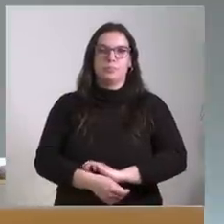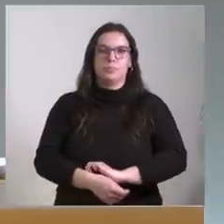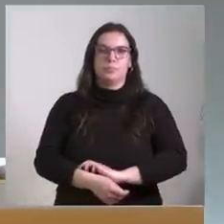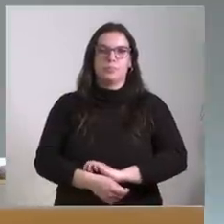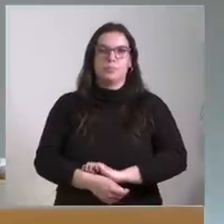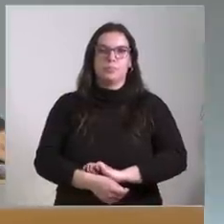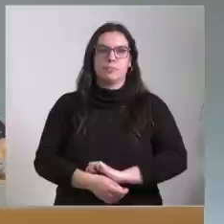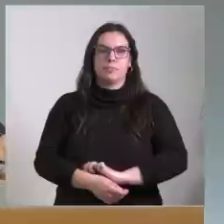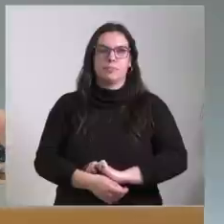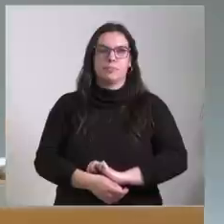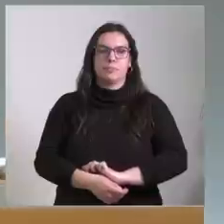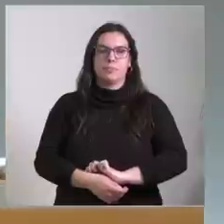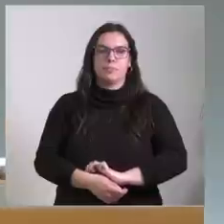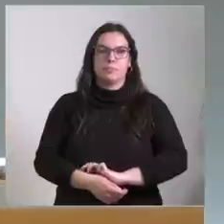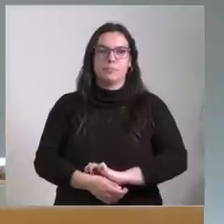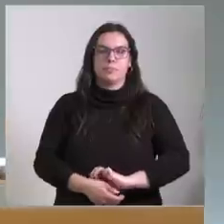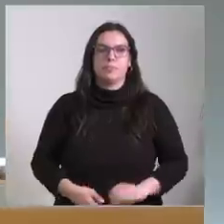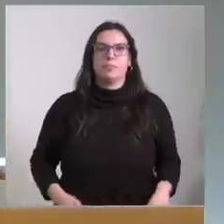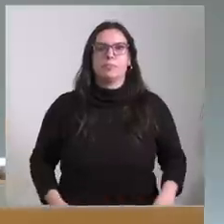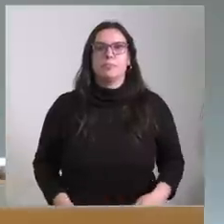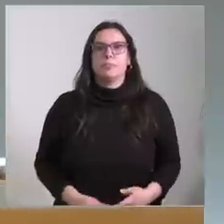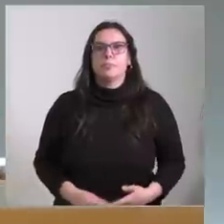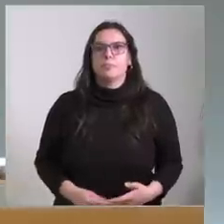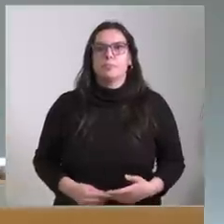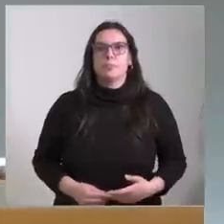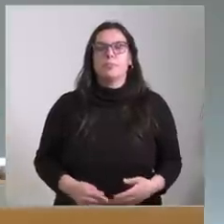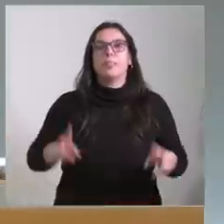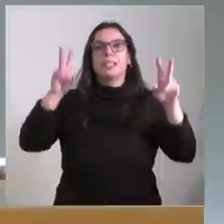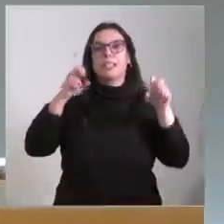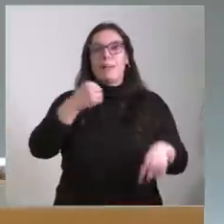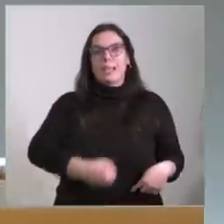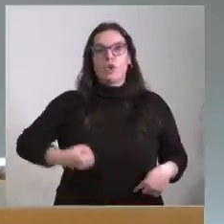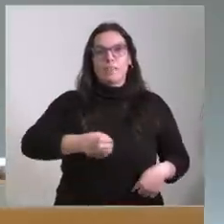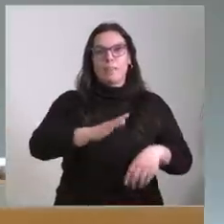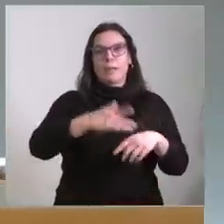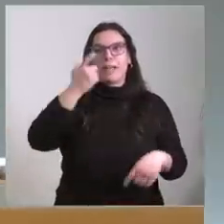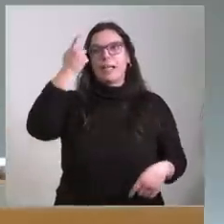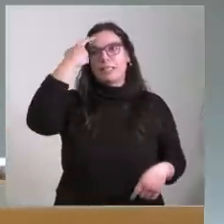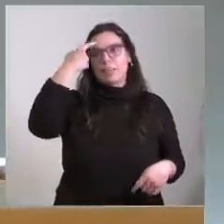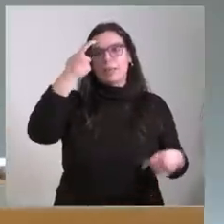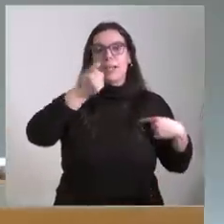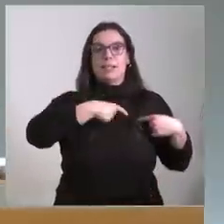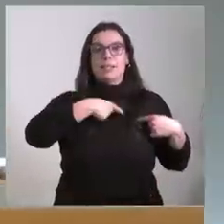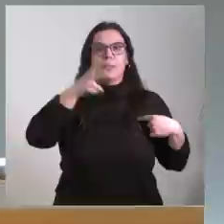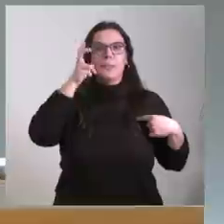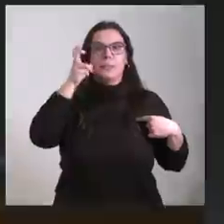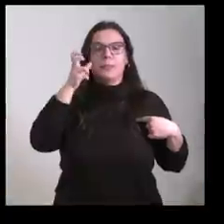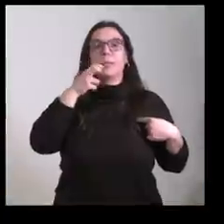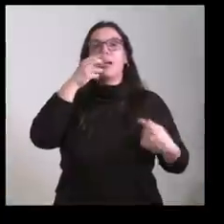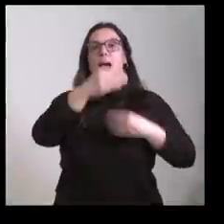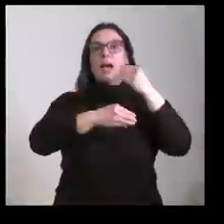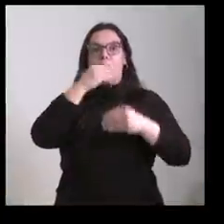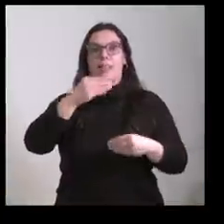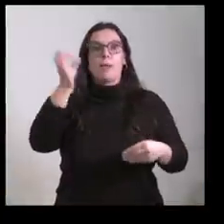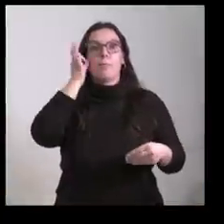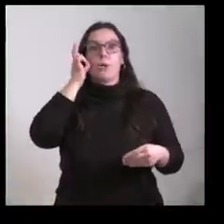por aclarar respecto a la a la ecografía del latido saber si se mete en agenda y se va a hacer directamente a todas las mujeres al igual que